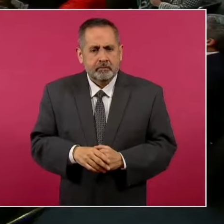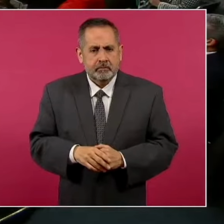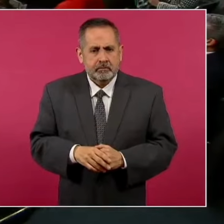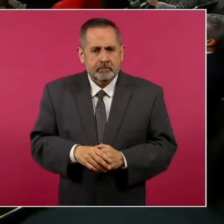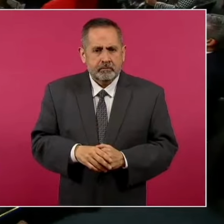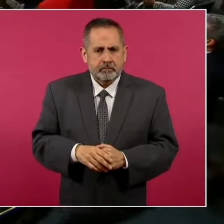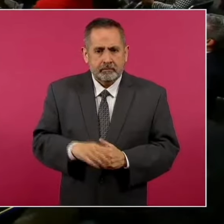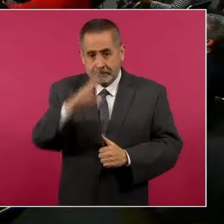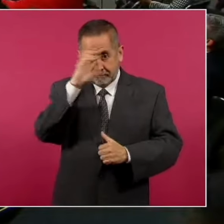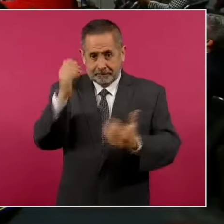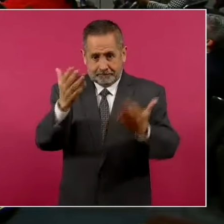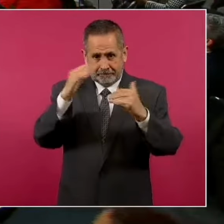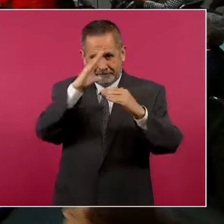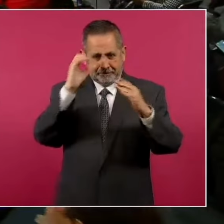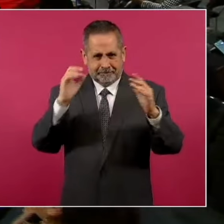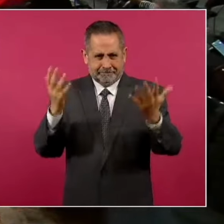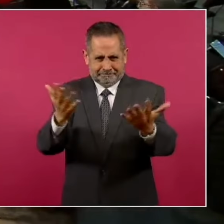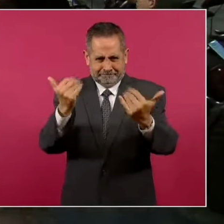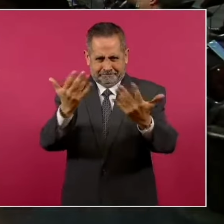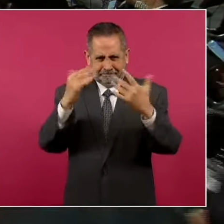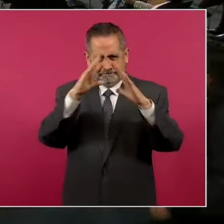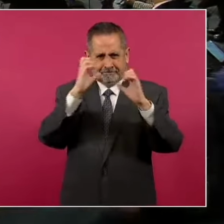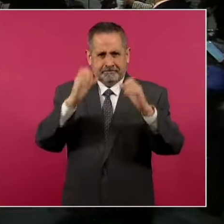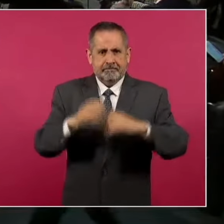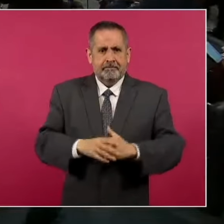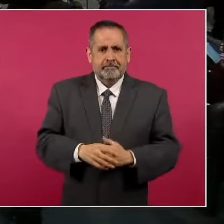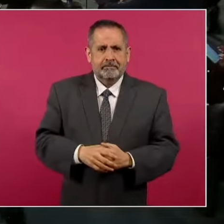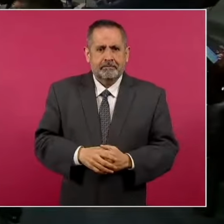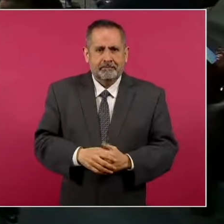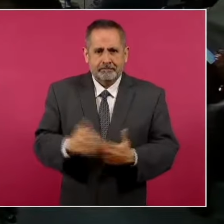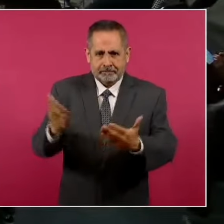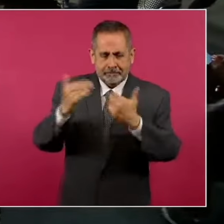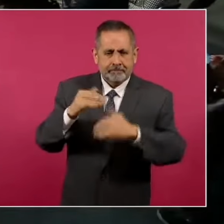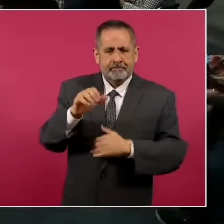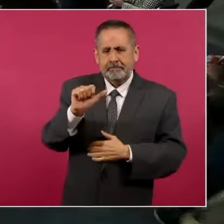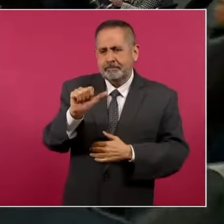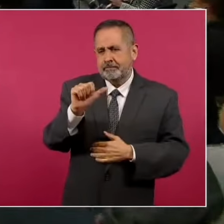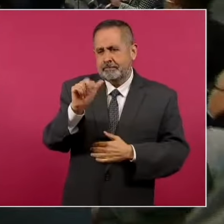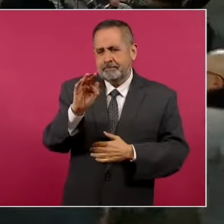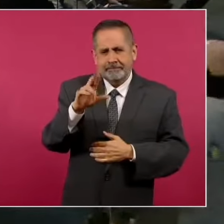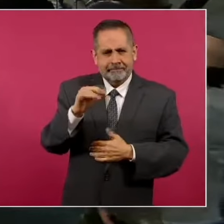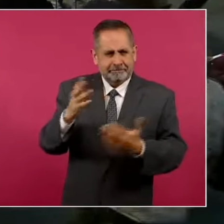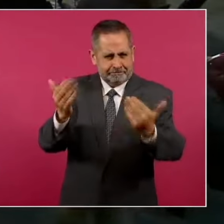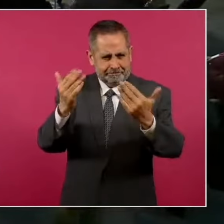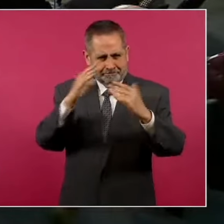Véngase a la foto. Vámonos. Invitamos a Alfredo y a...